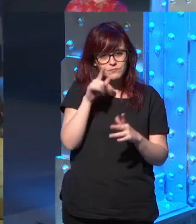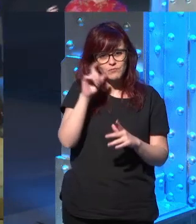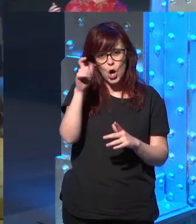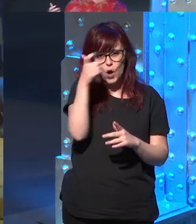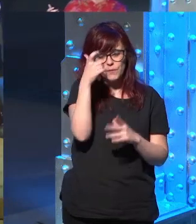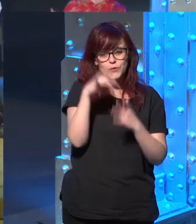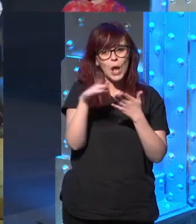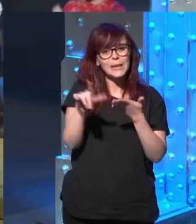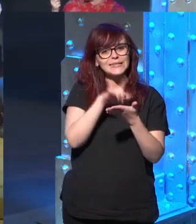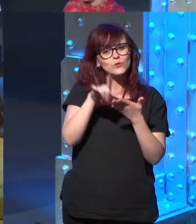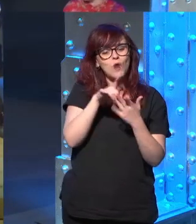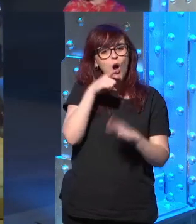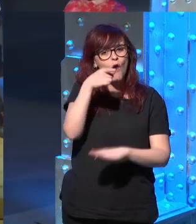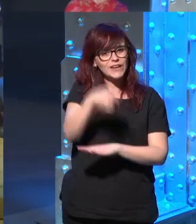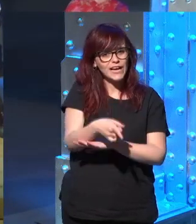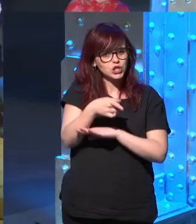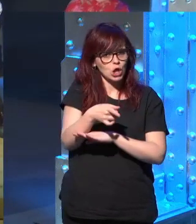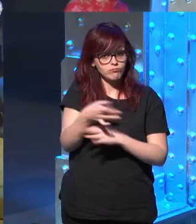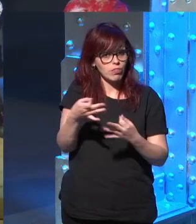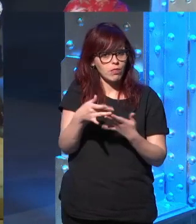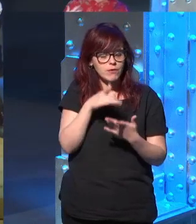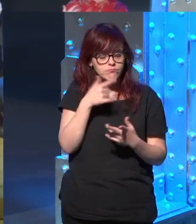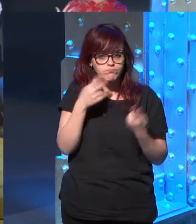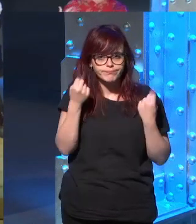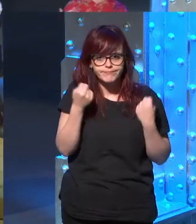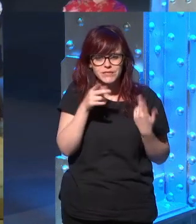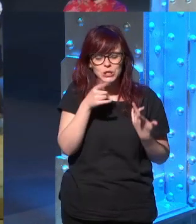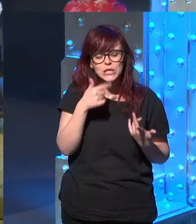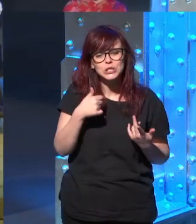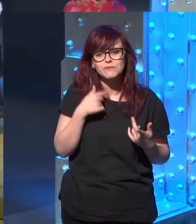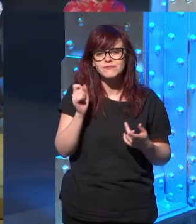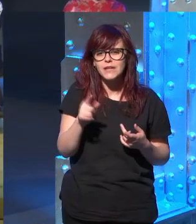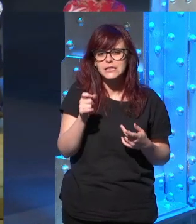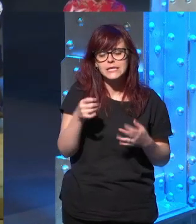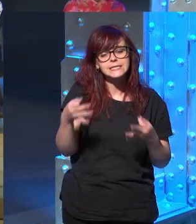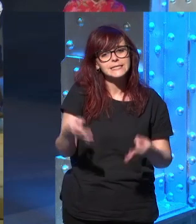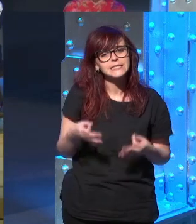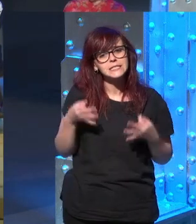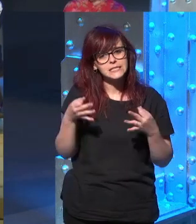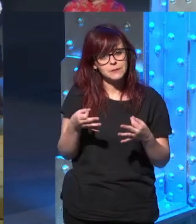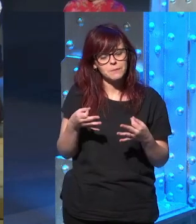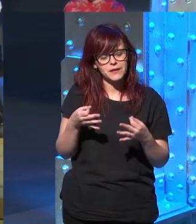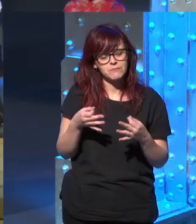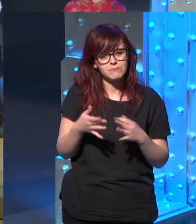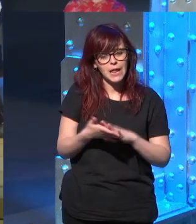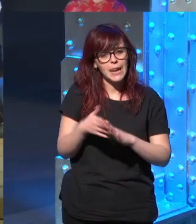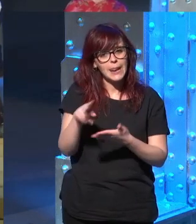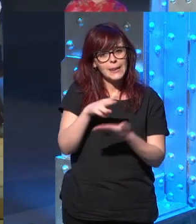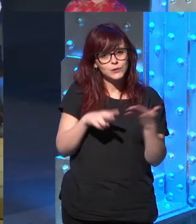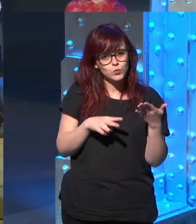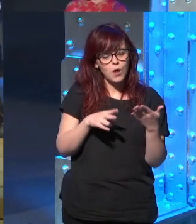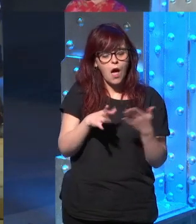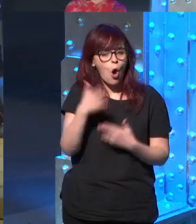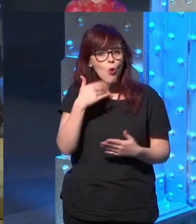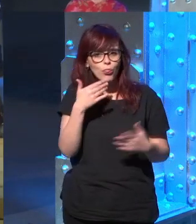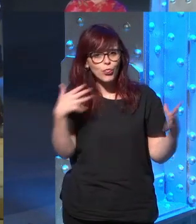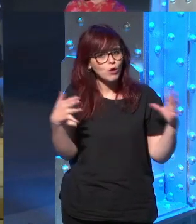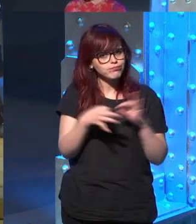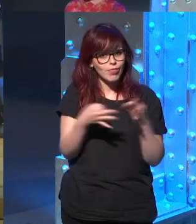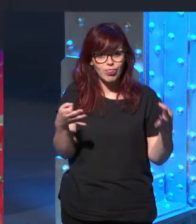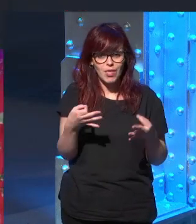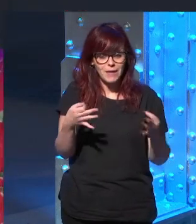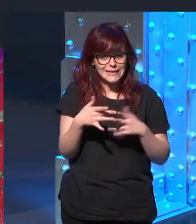esas palabras, ese concepto de que tienes que leer por narices. Sí, claro. Yo siempre he vinculado mucho la lectura al ocio y